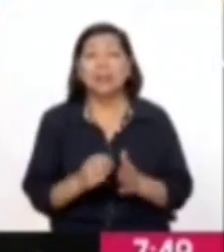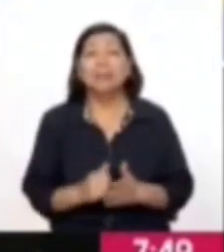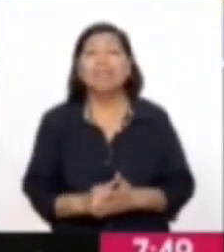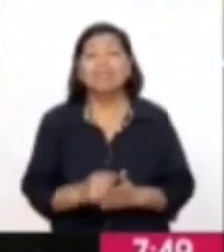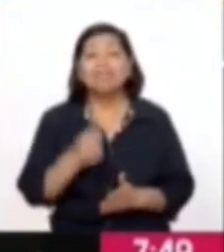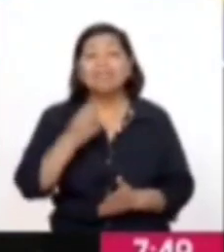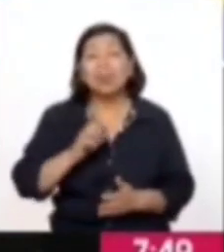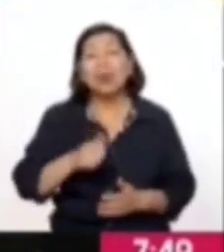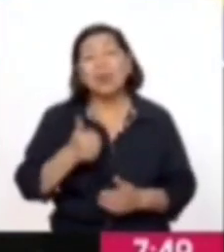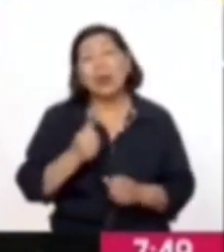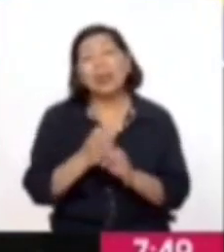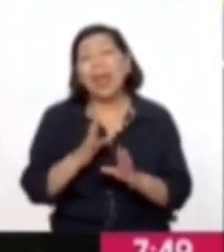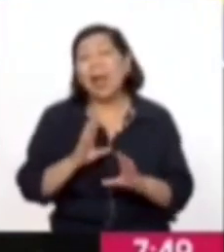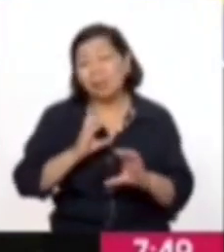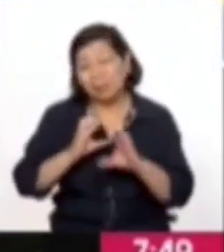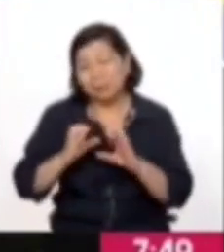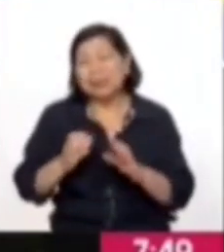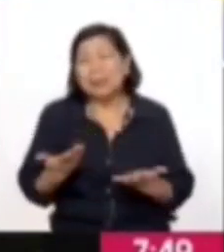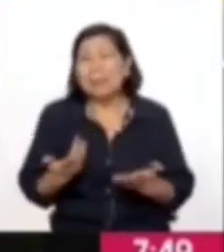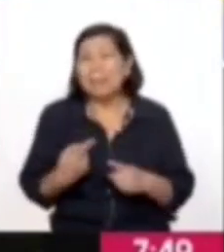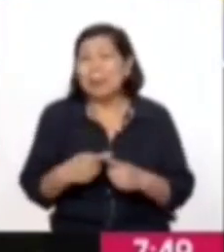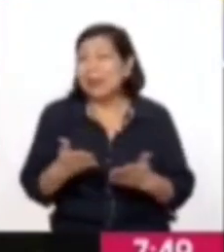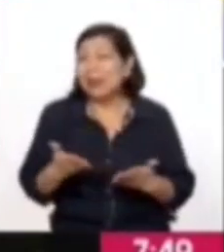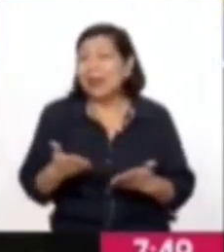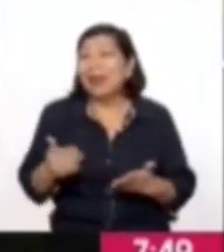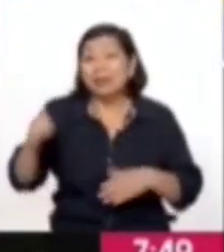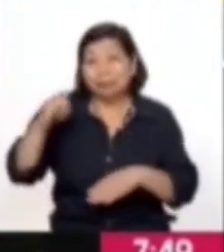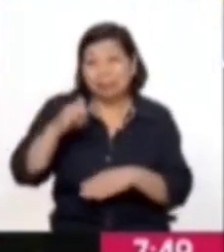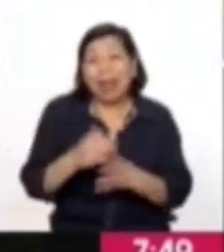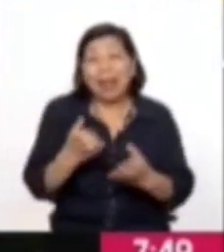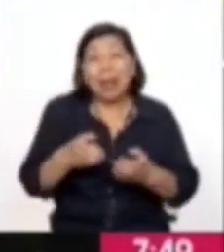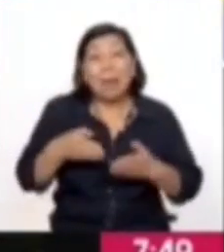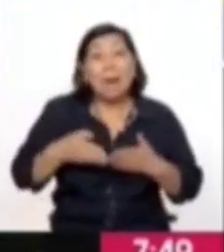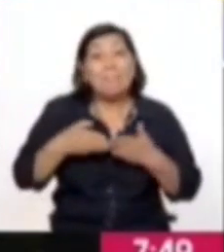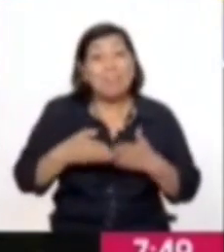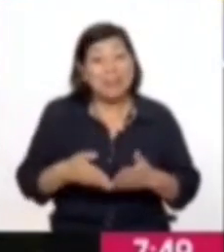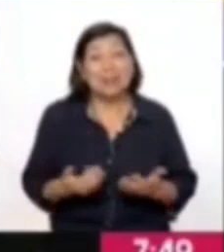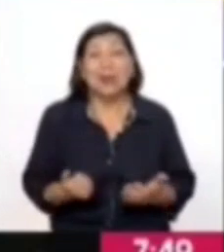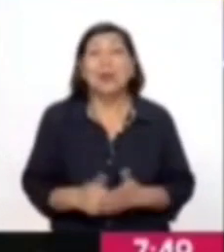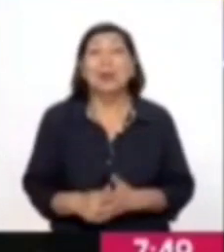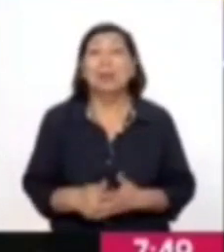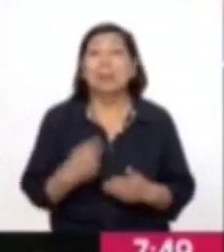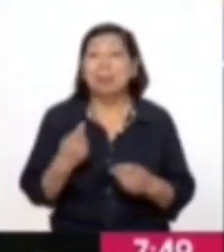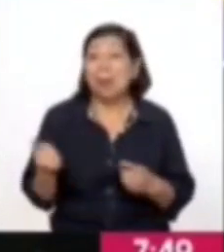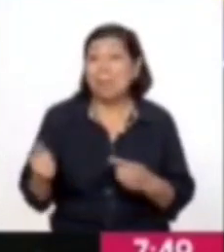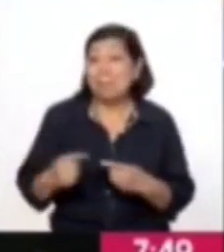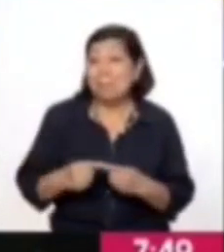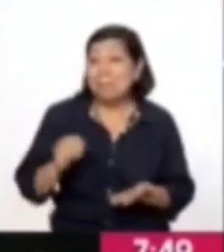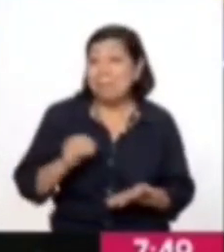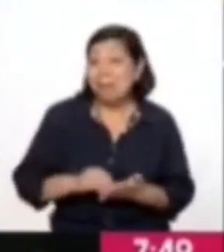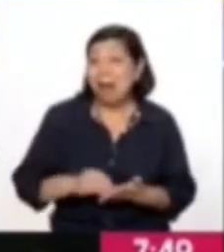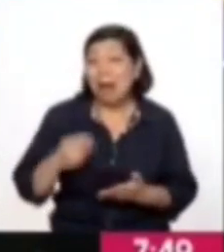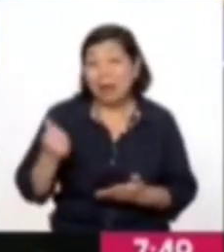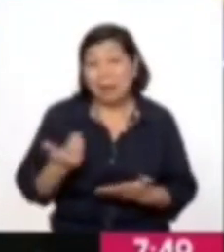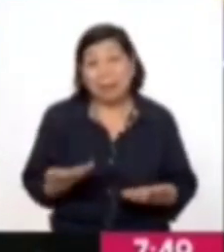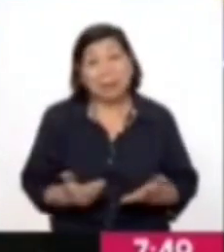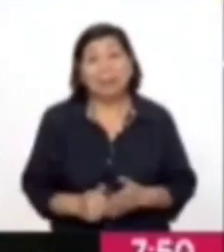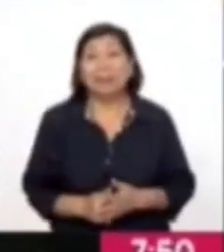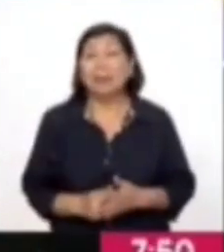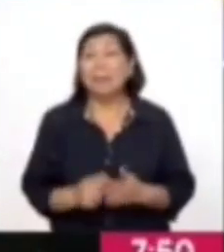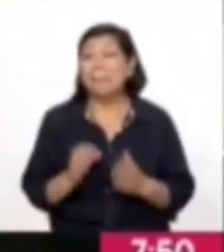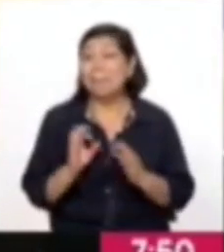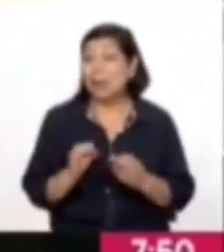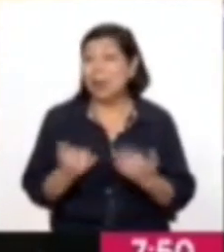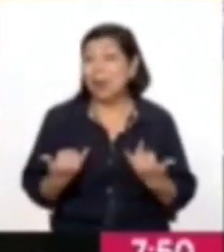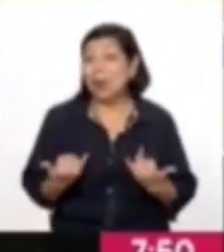Nicolás, es cierto, sí. Quizá porque de repente puede ser en estos casos una visita mucho más rápida y de no tanto